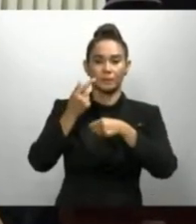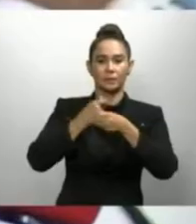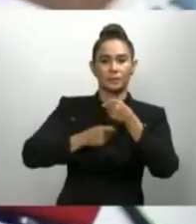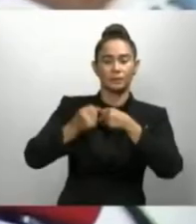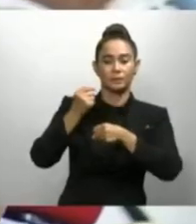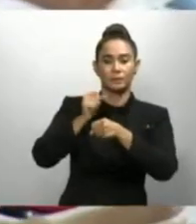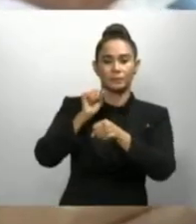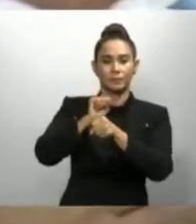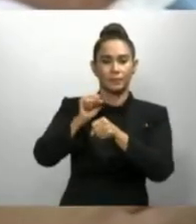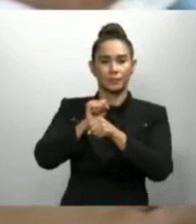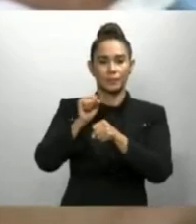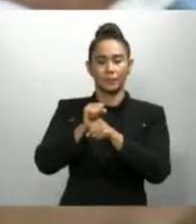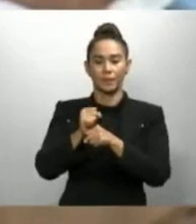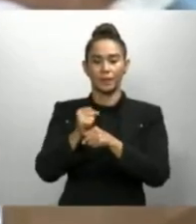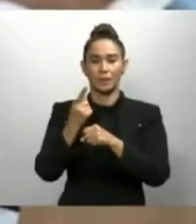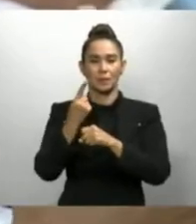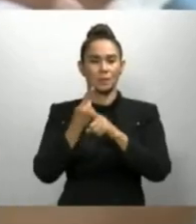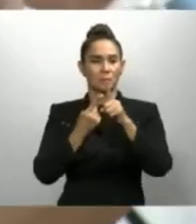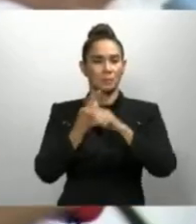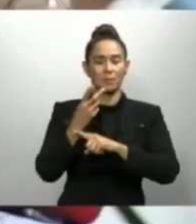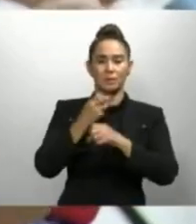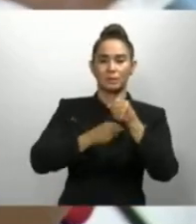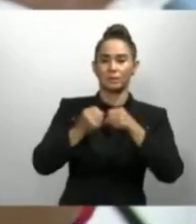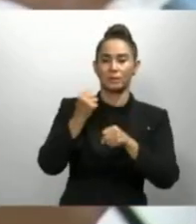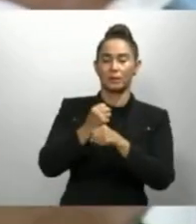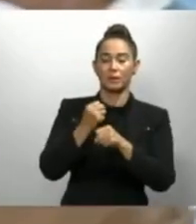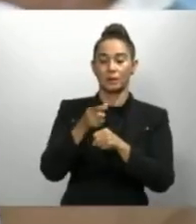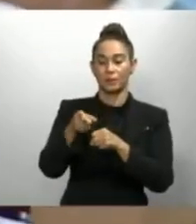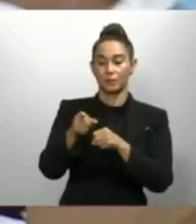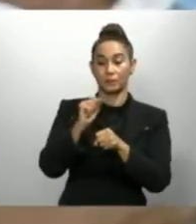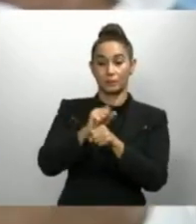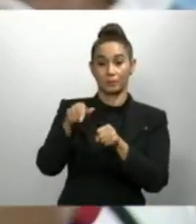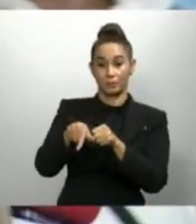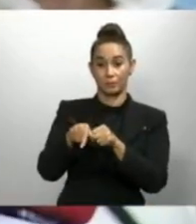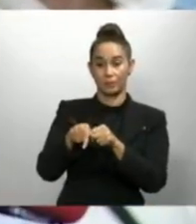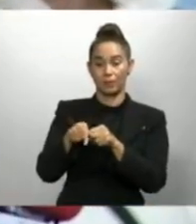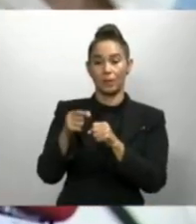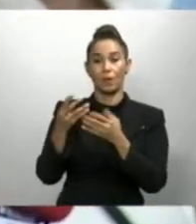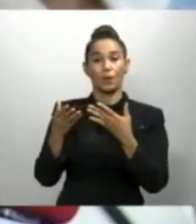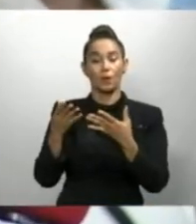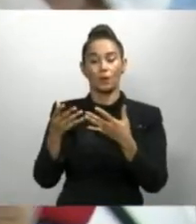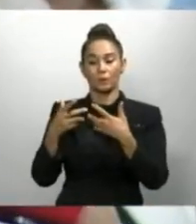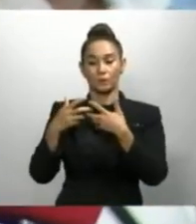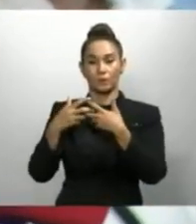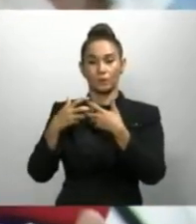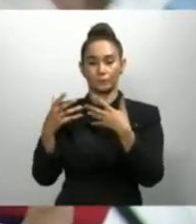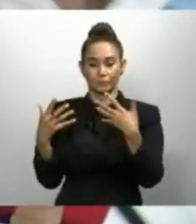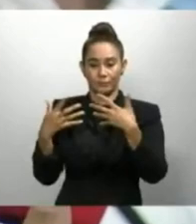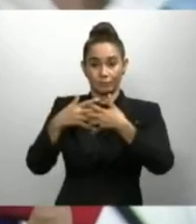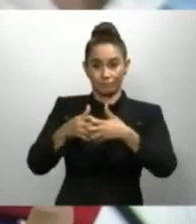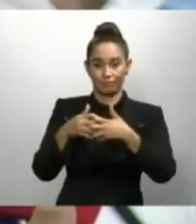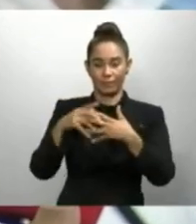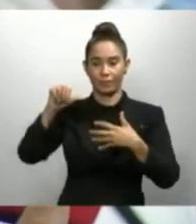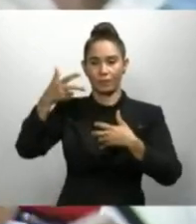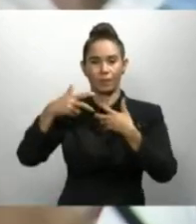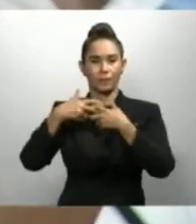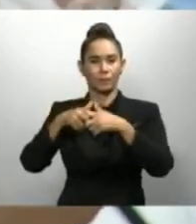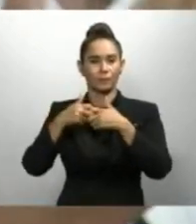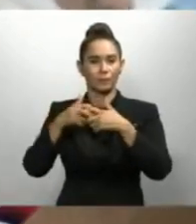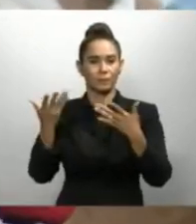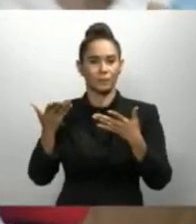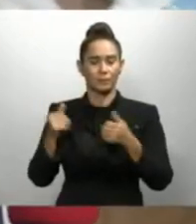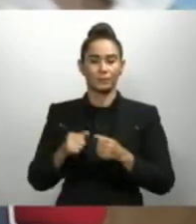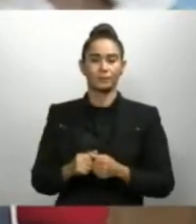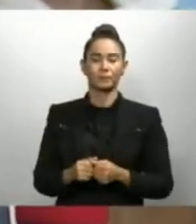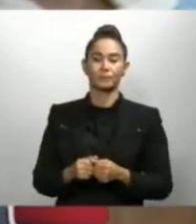ilegales operando en el país o si están ligadas a empresas importantes de la República Dominicana.